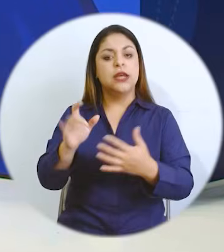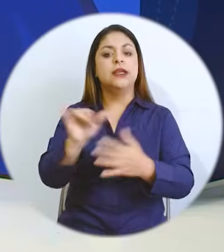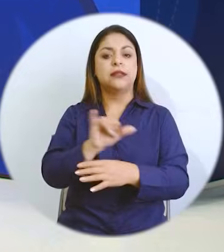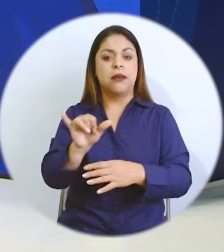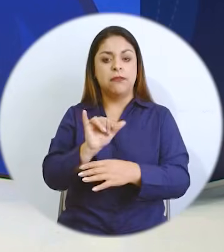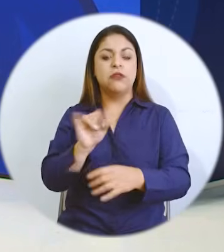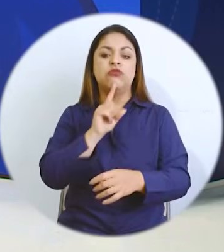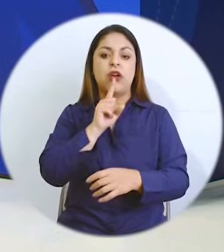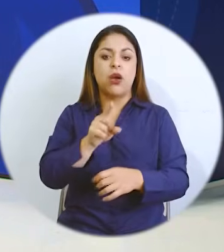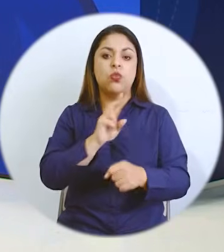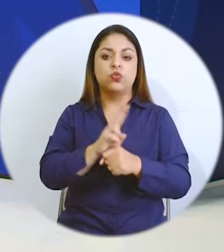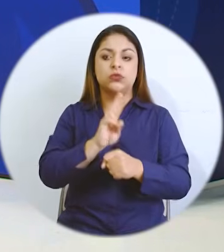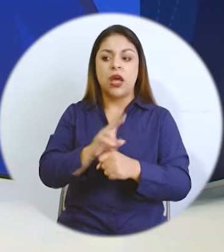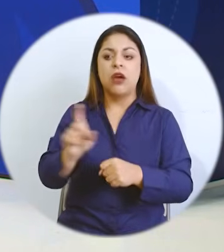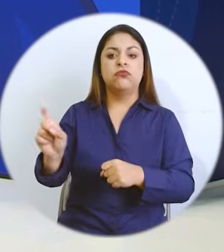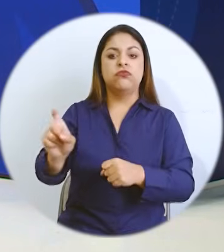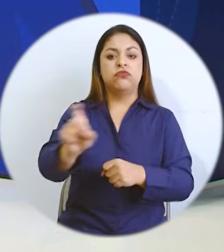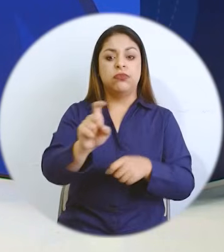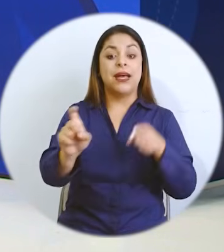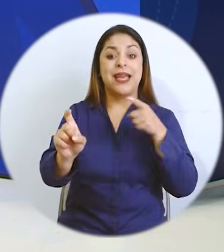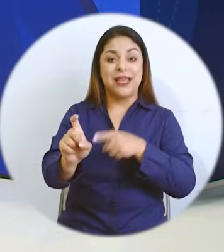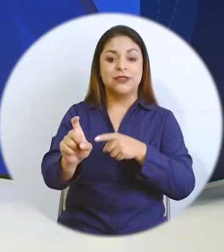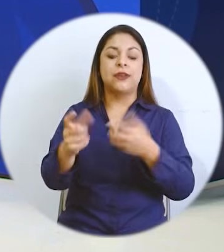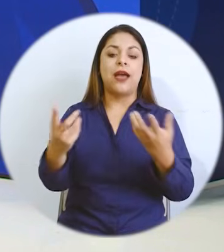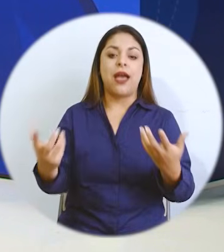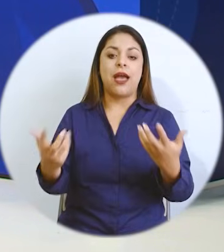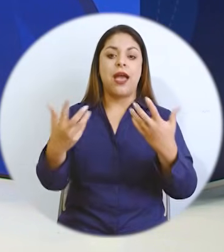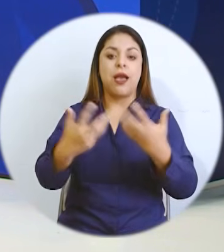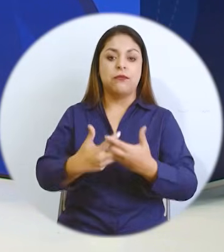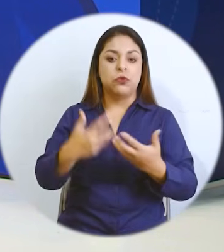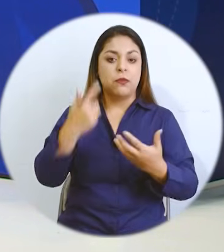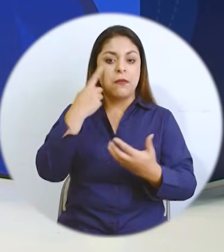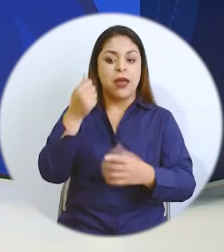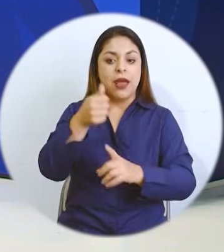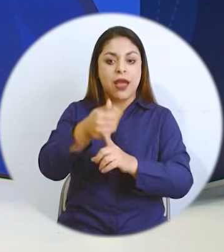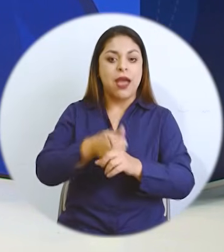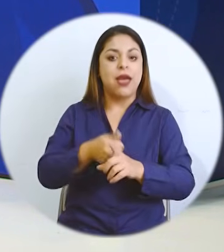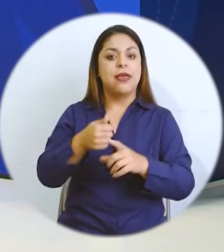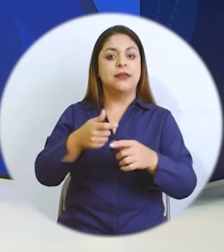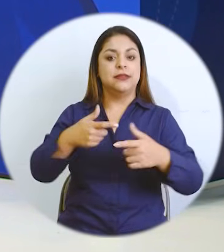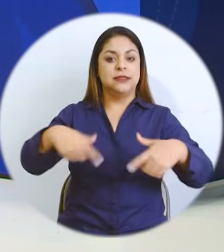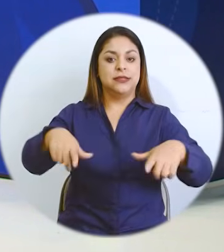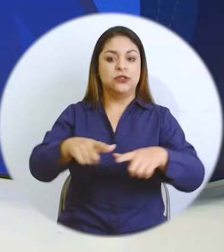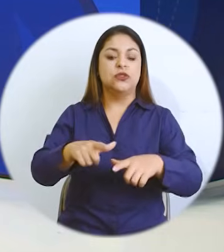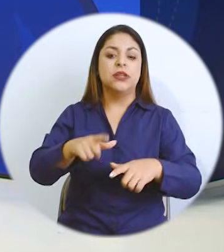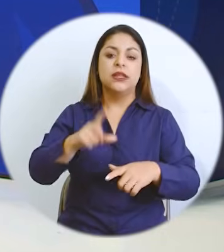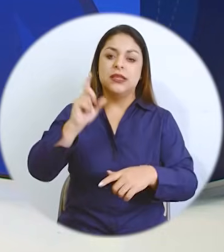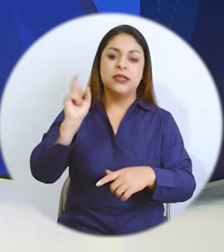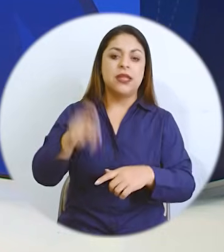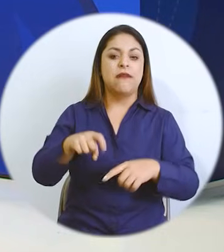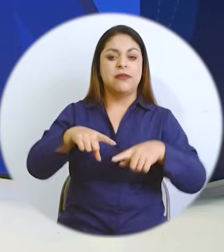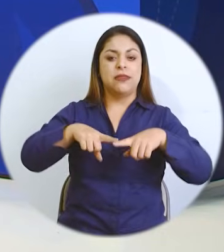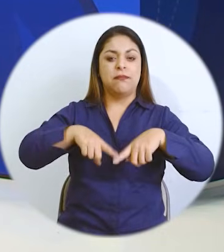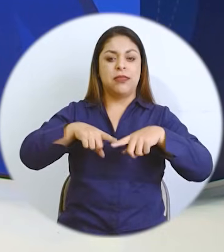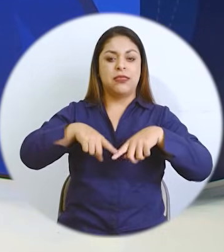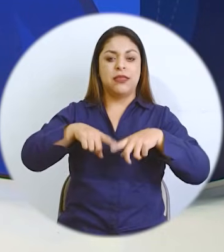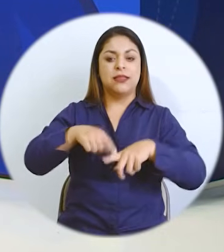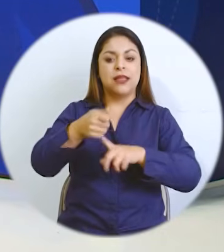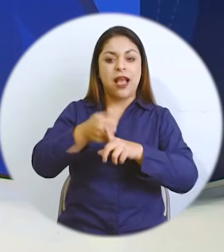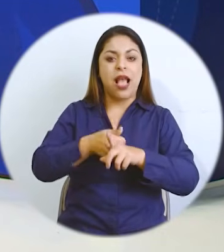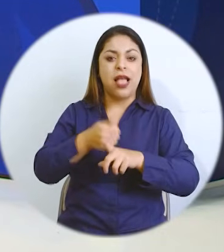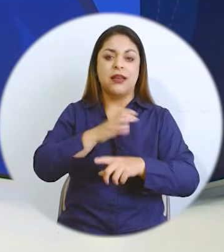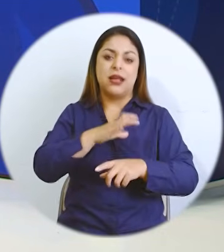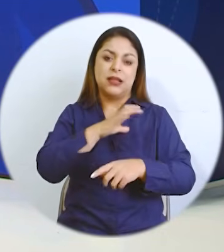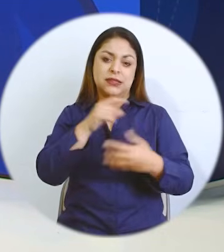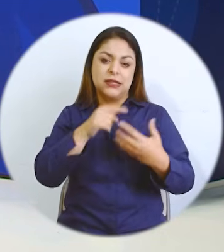los plaguicidas y realmente utilizar los plaguicidas que sean aptos para cada sitio, que ahí va a